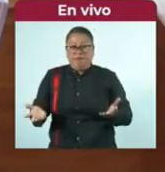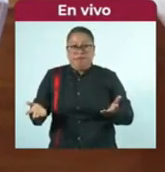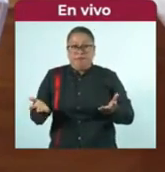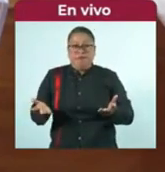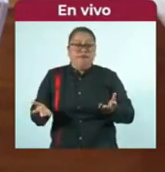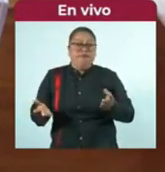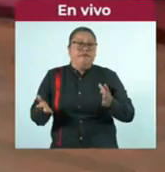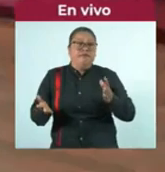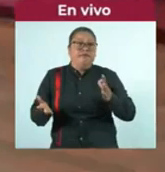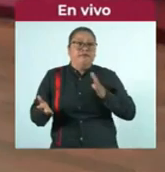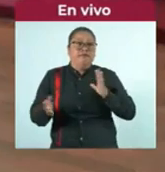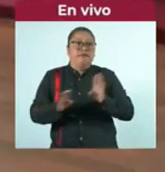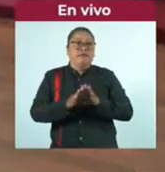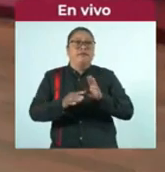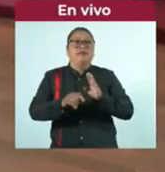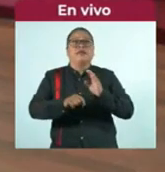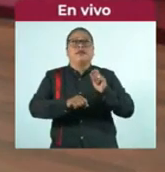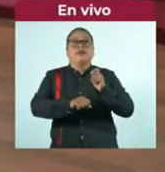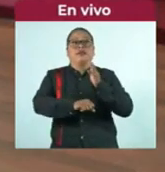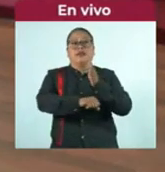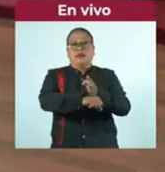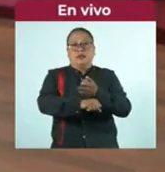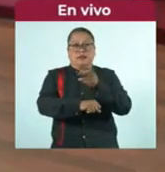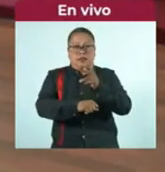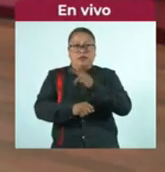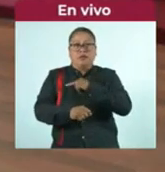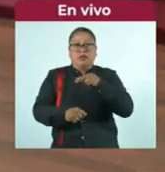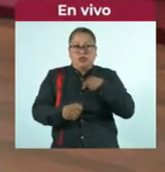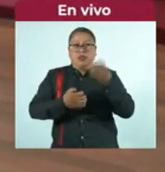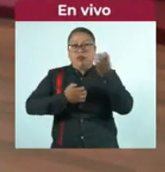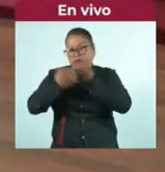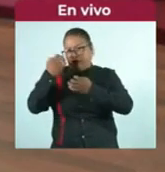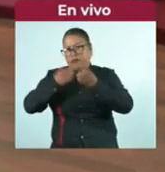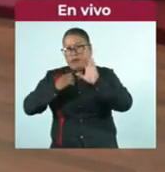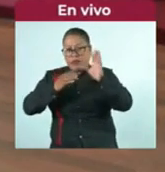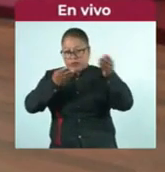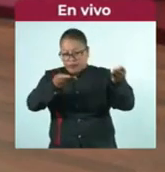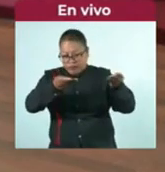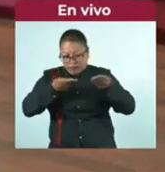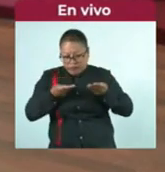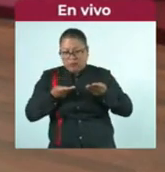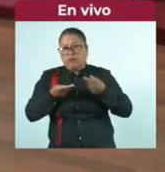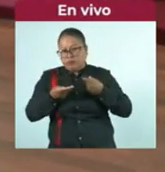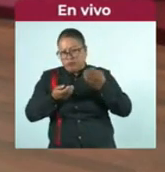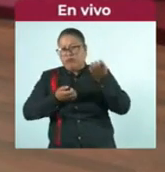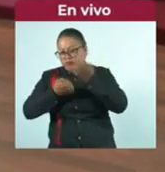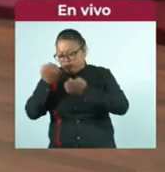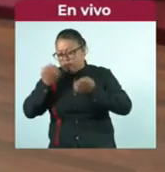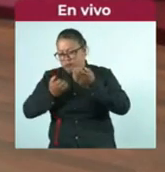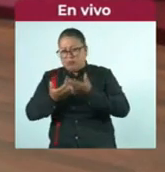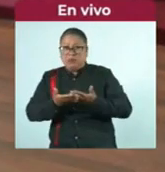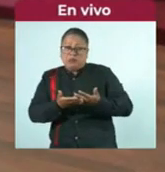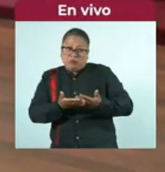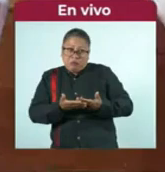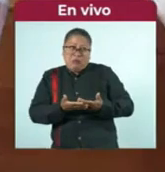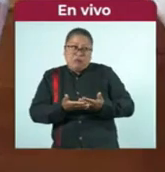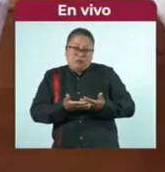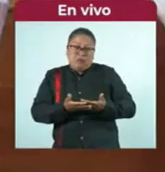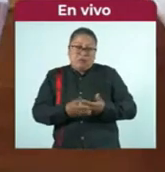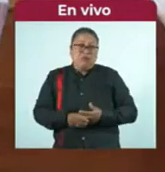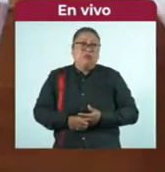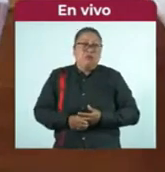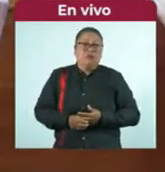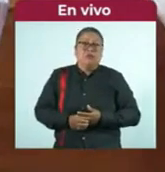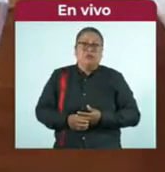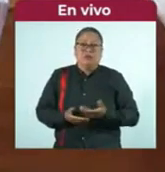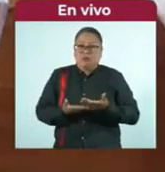este tipo de sanciones. Pero vamos a hacer la revisión y a propósito de lo que comentas, a la espera de que sea o